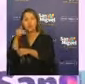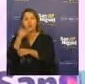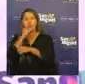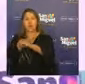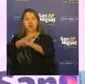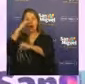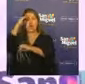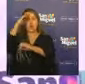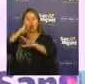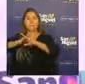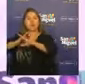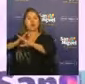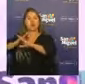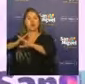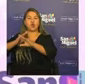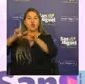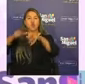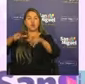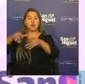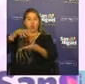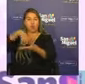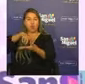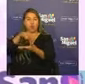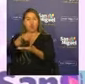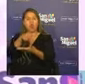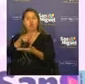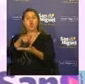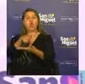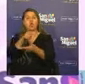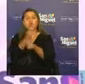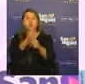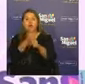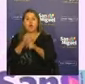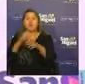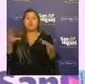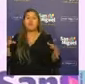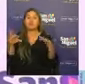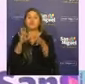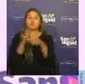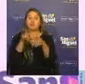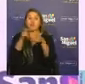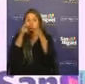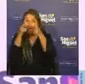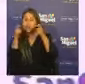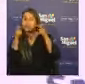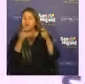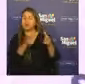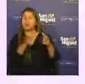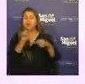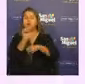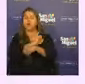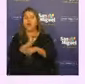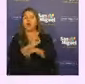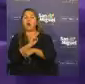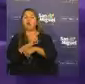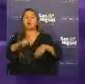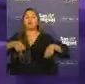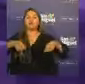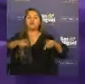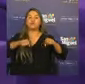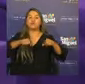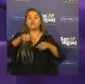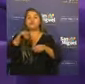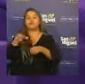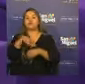Comunal trabajando articuladamente en fiscalizar los vehículos motorizados